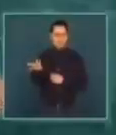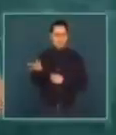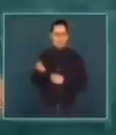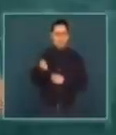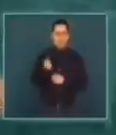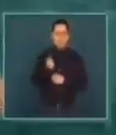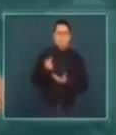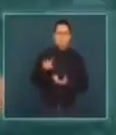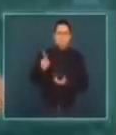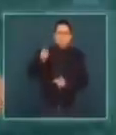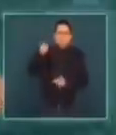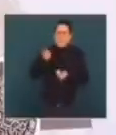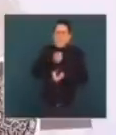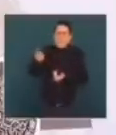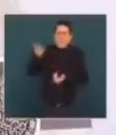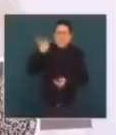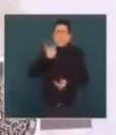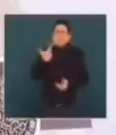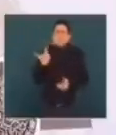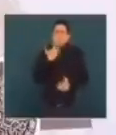¿Quién les manda?